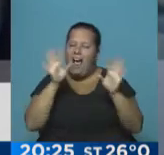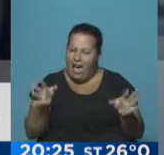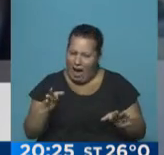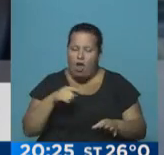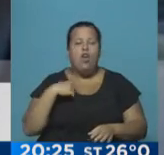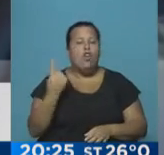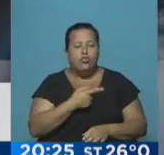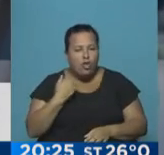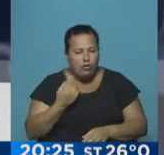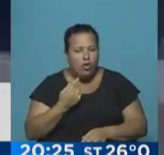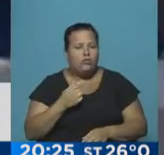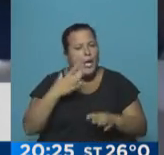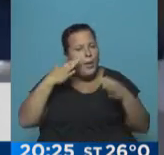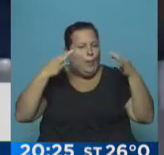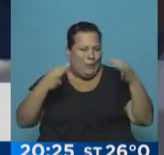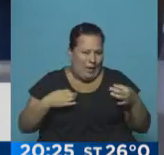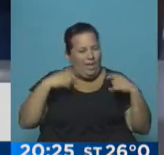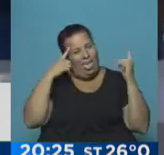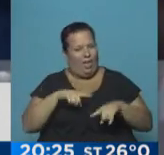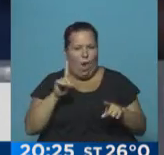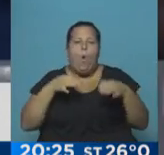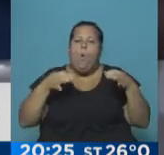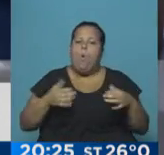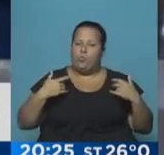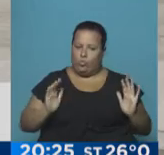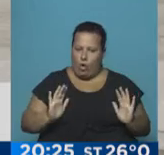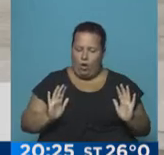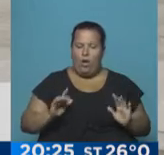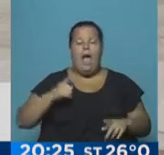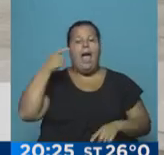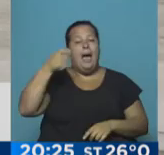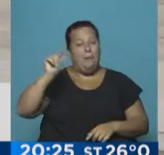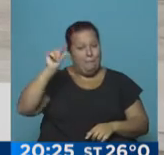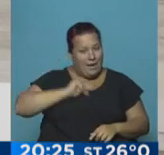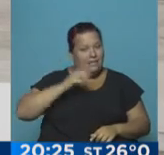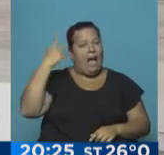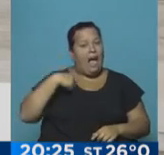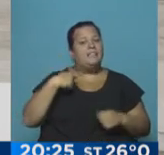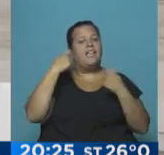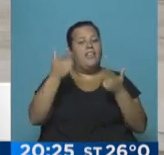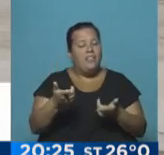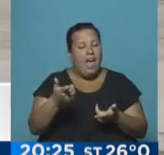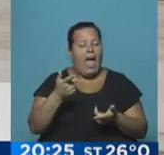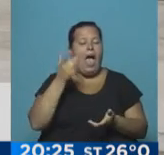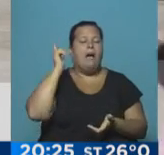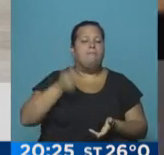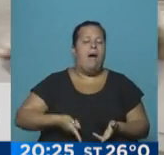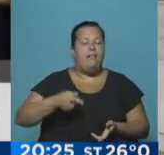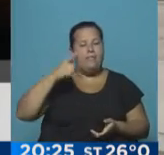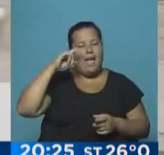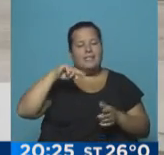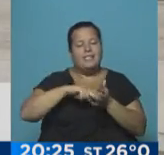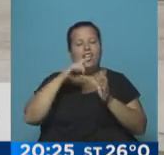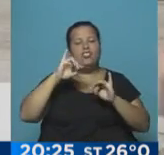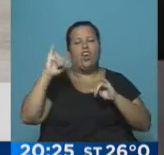lo nuestro es lo razonable y lo justo. Los acreedores habían sido beneficiados por un fallo del Centro